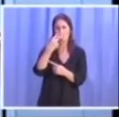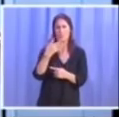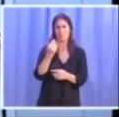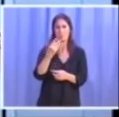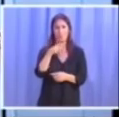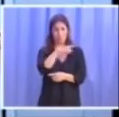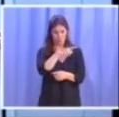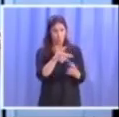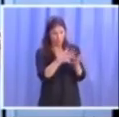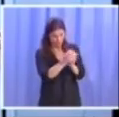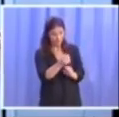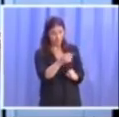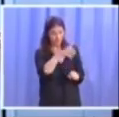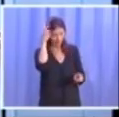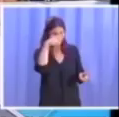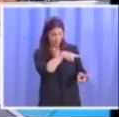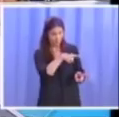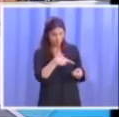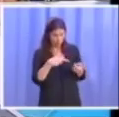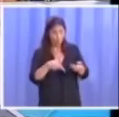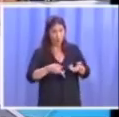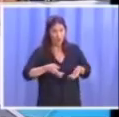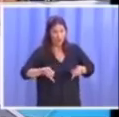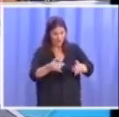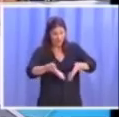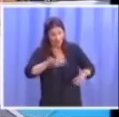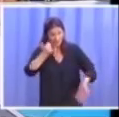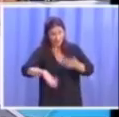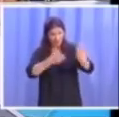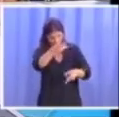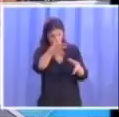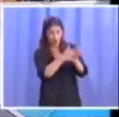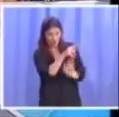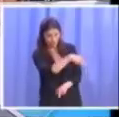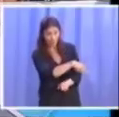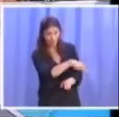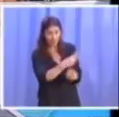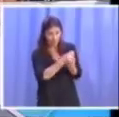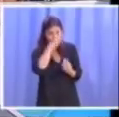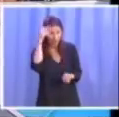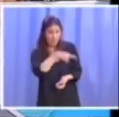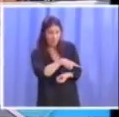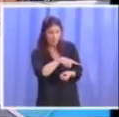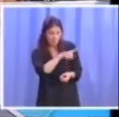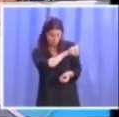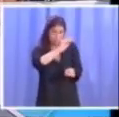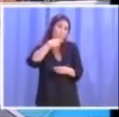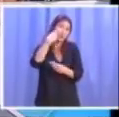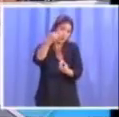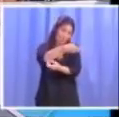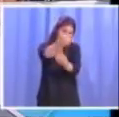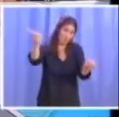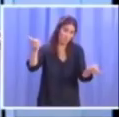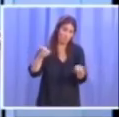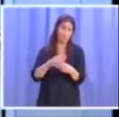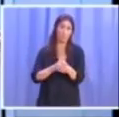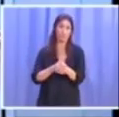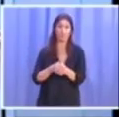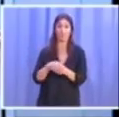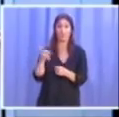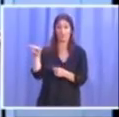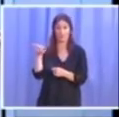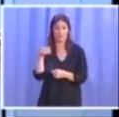igualdad. ¿Usted va a pactar con el señor Cambril saber, y va a abrir el río de la ciudad? Yo le diré cómo me voy a poner de acuerdo con todo el mundo. A las mujeres le preocupa. Sigo yo planteando. ¿Con el señor